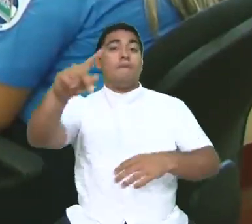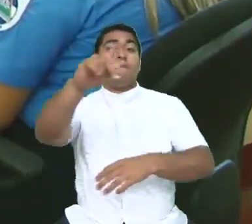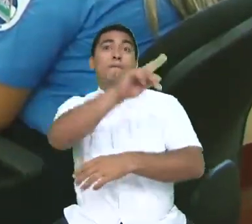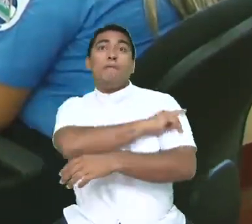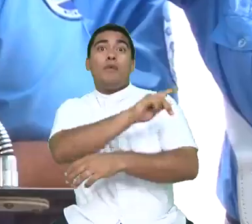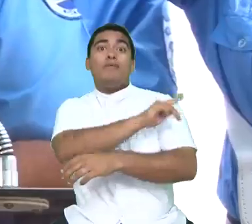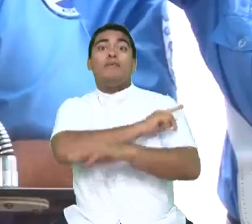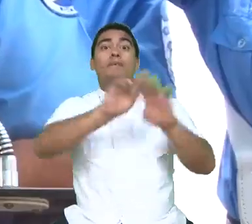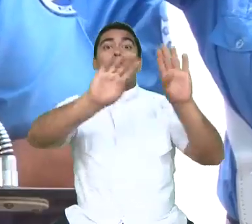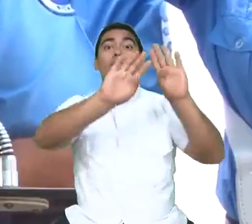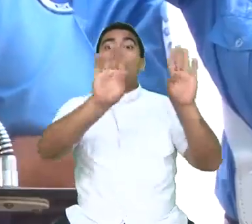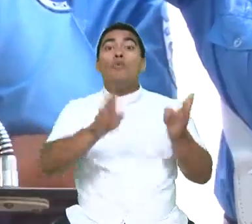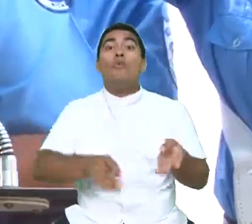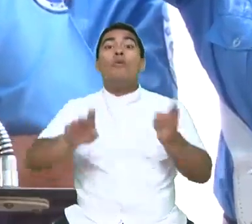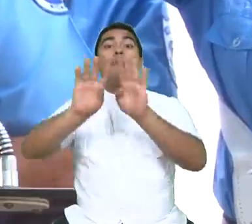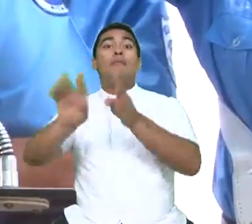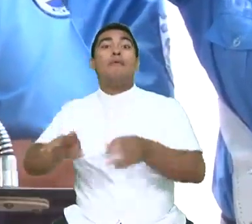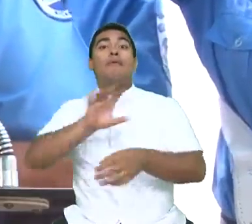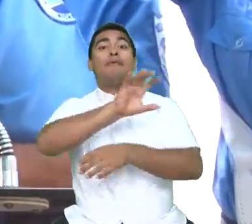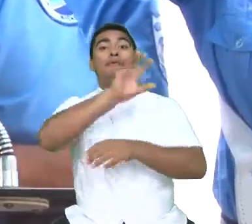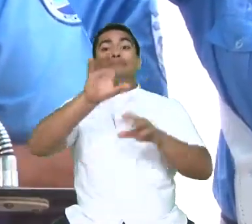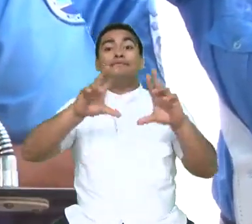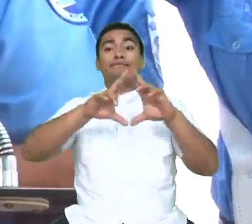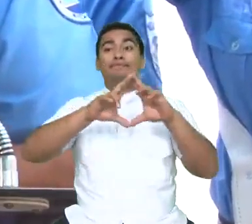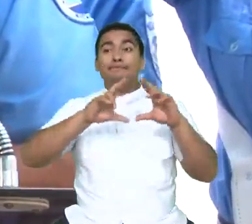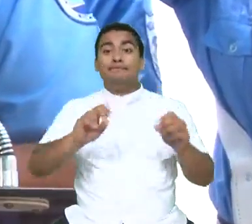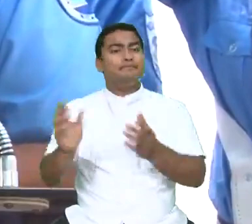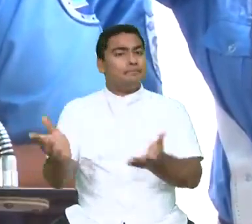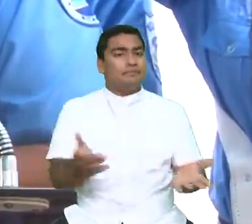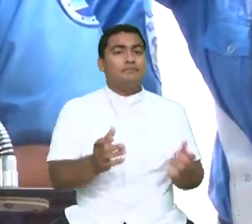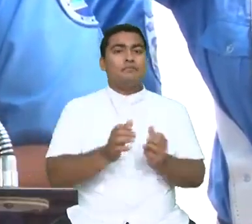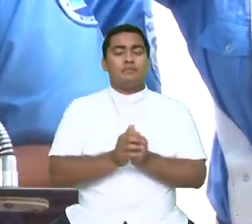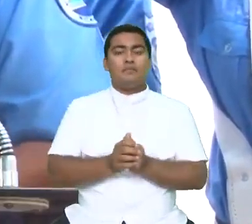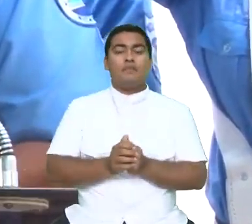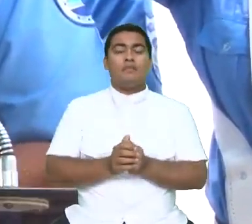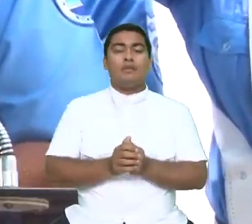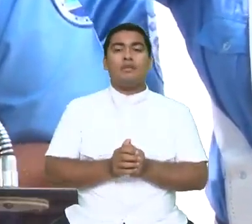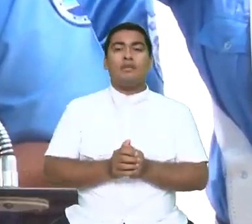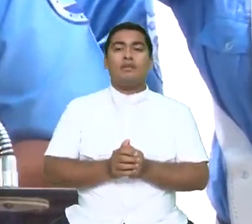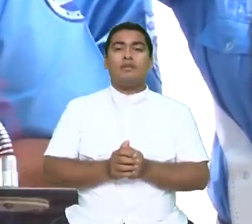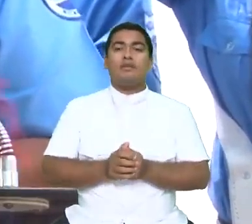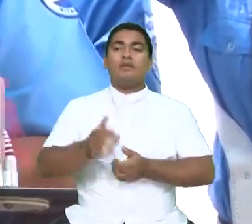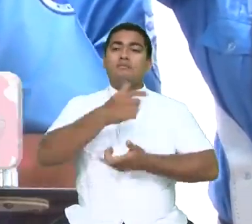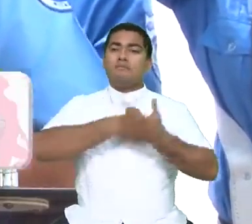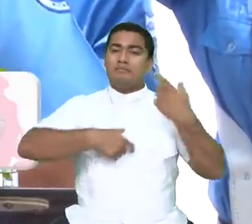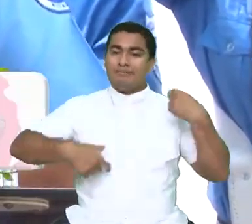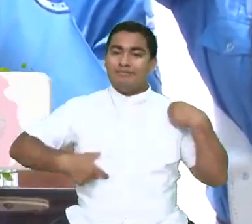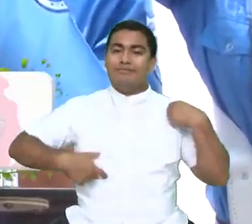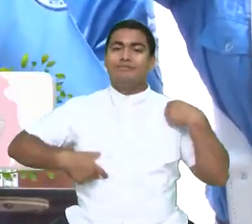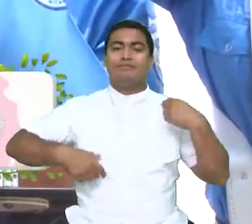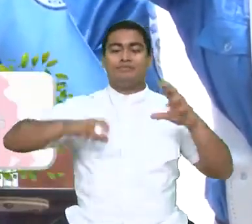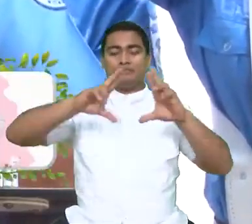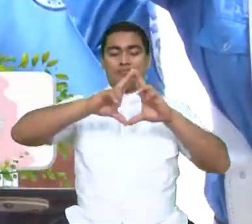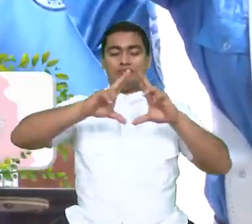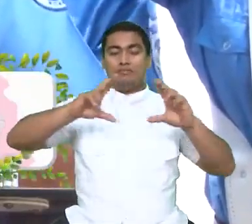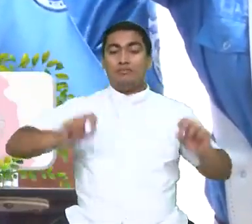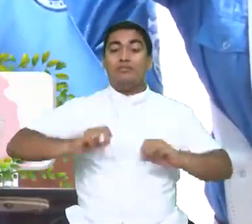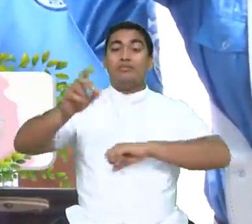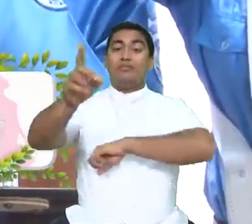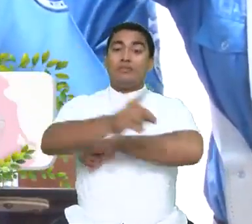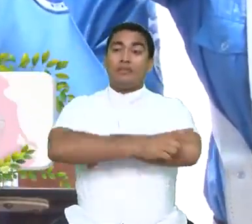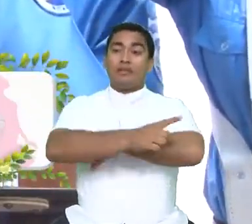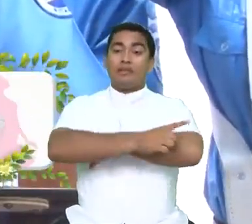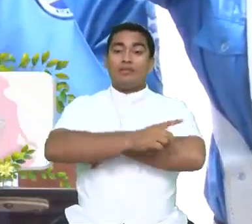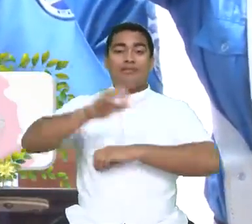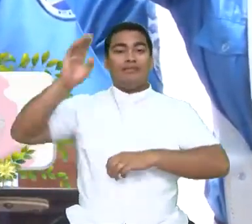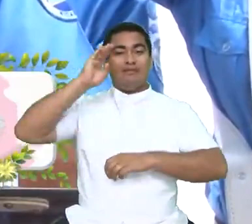la niñez. En cumplimiento de lo ordenado por nuestro presidente de la República de Nicaragua y